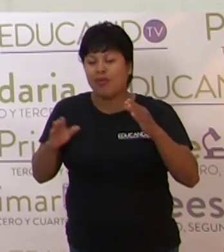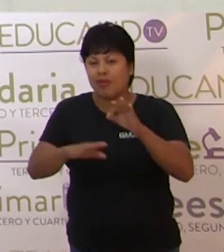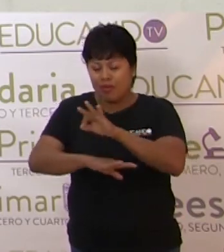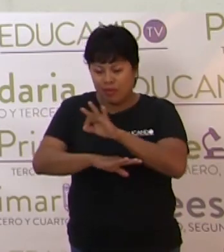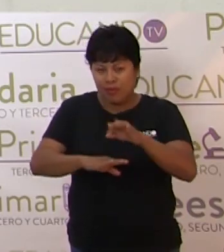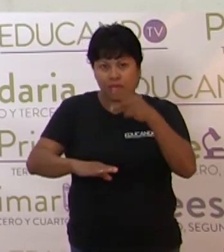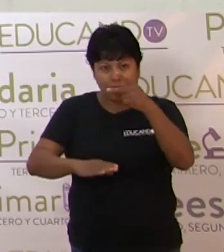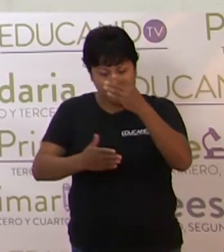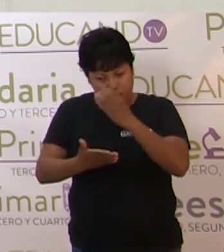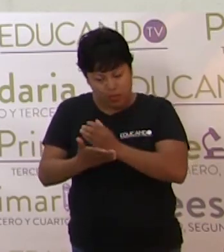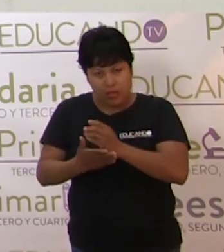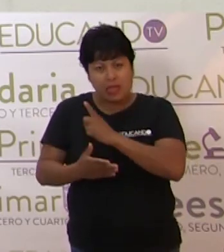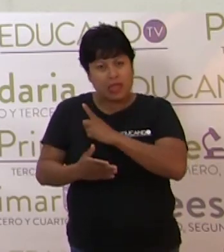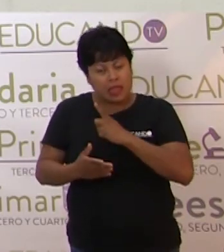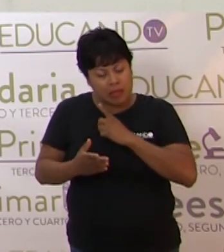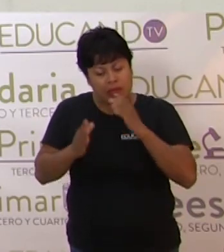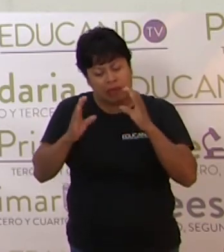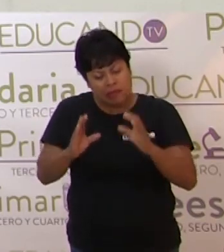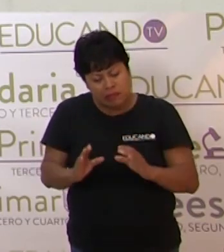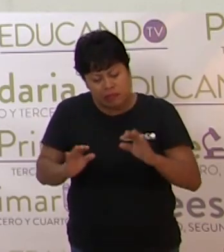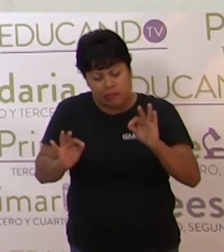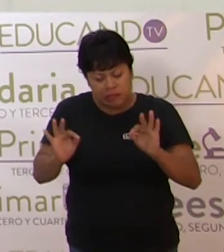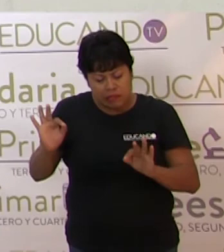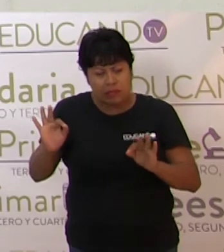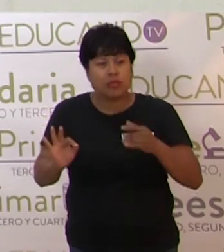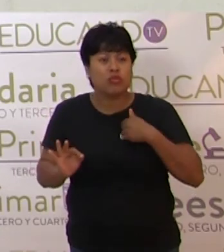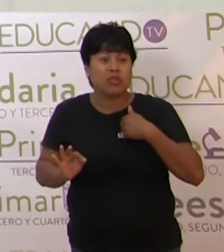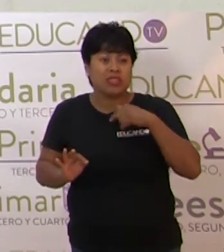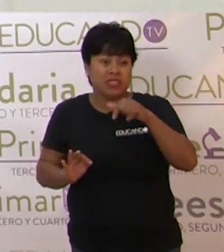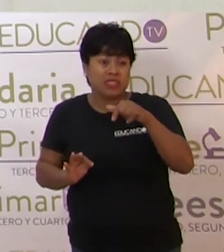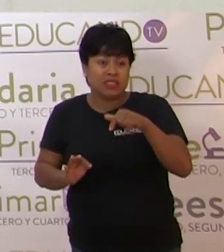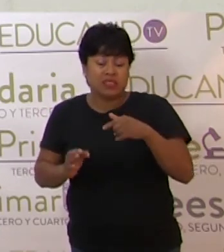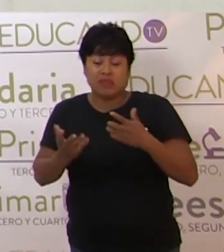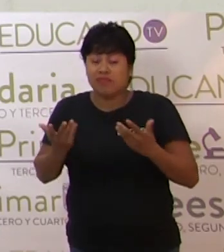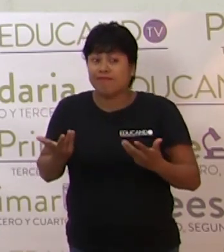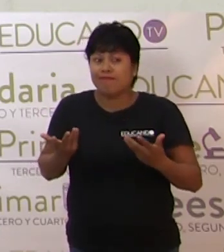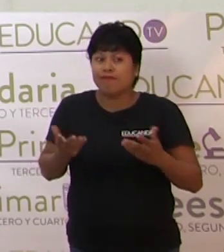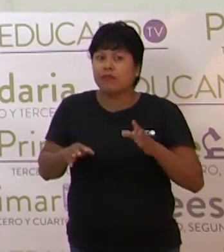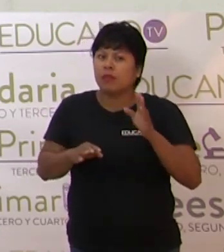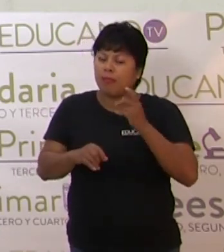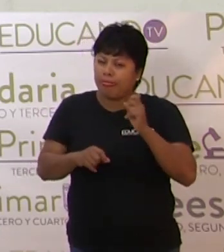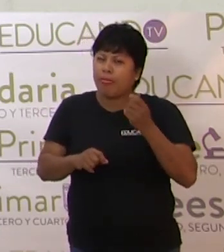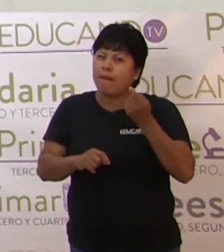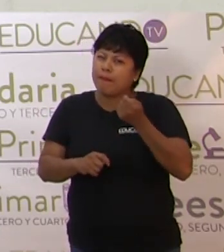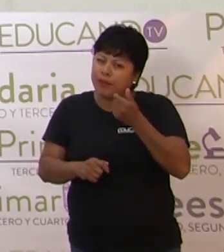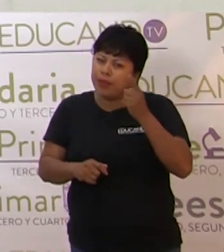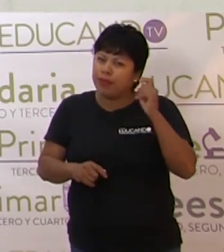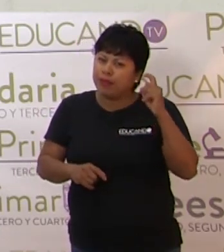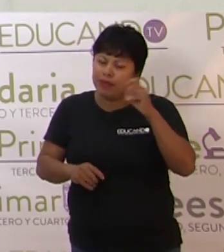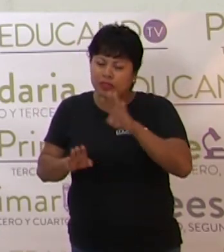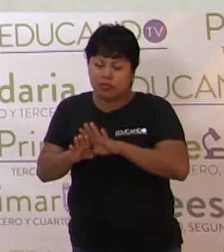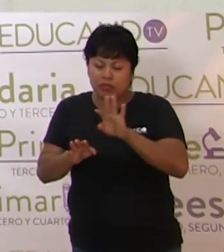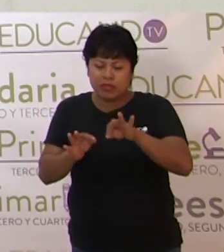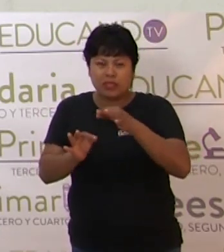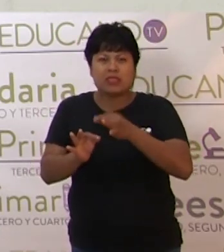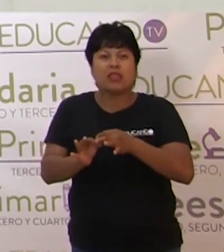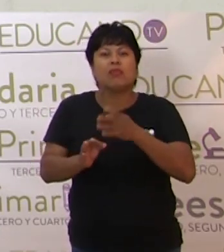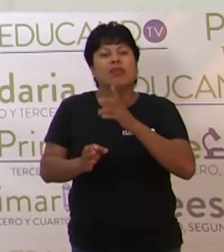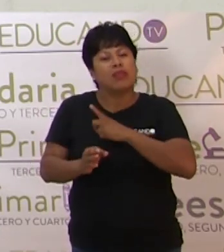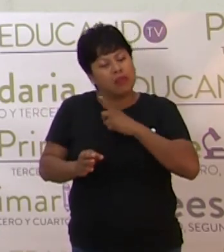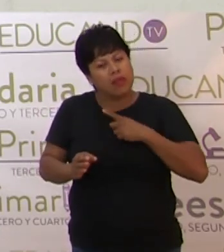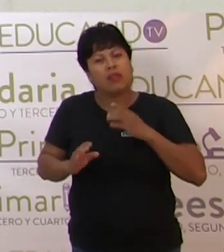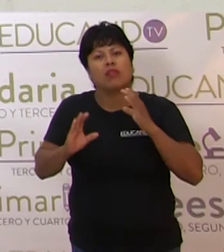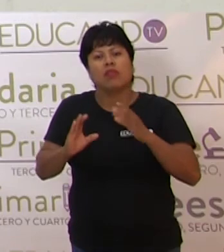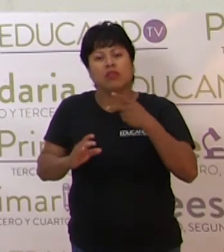trazado en su libreta deben tener cuidado no yo lo hago aquí con este juego es un poquito complicado ser exactos pero tengan cuidado